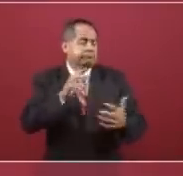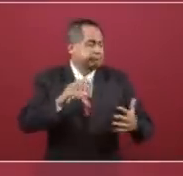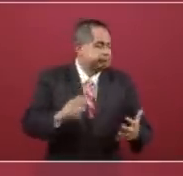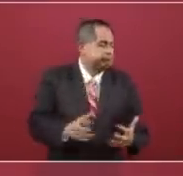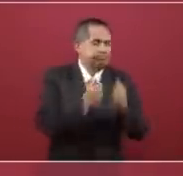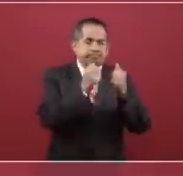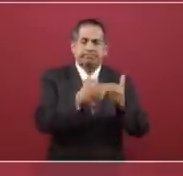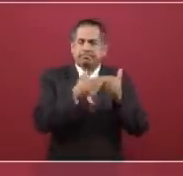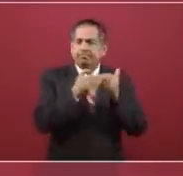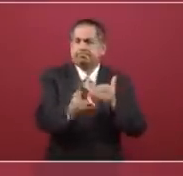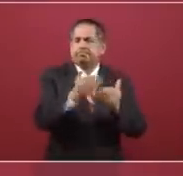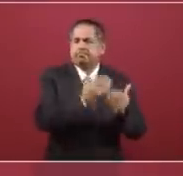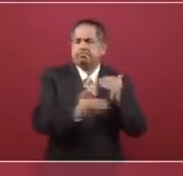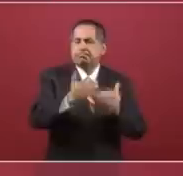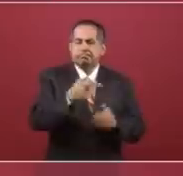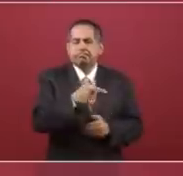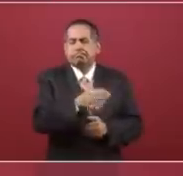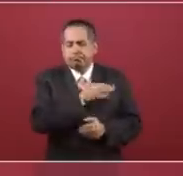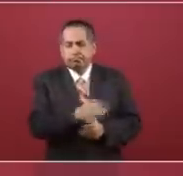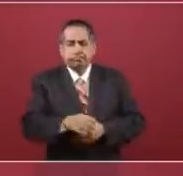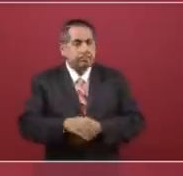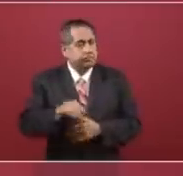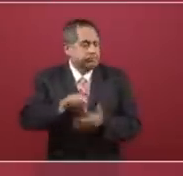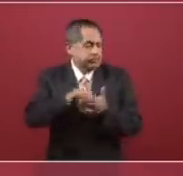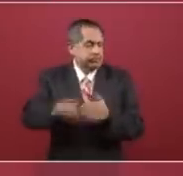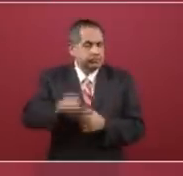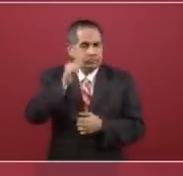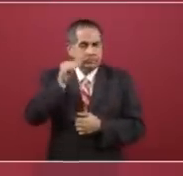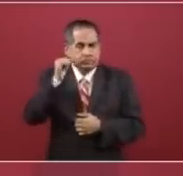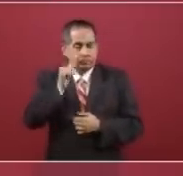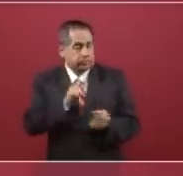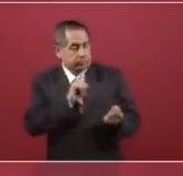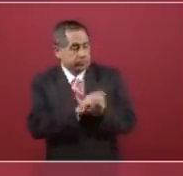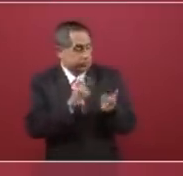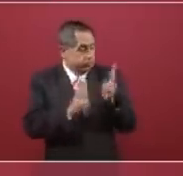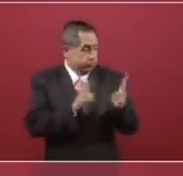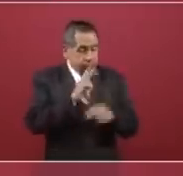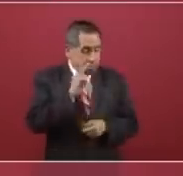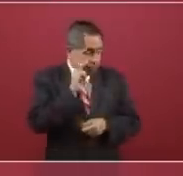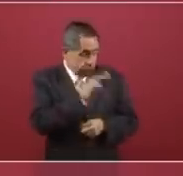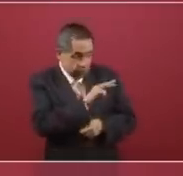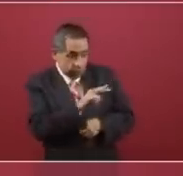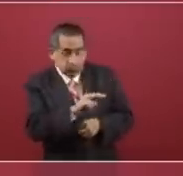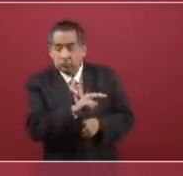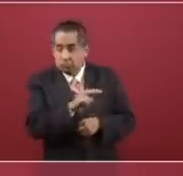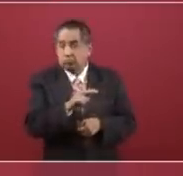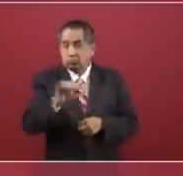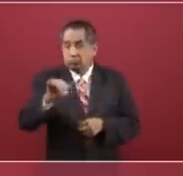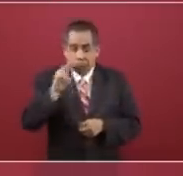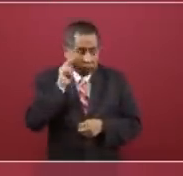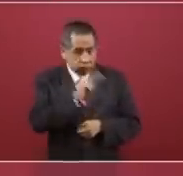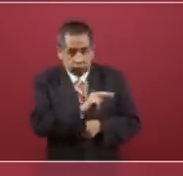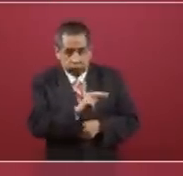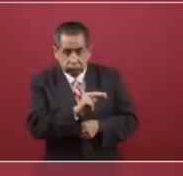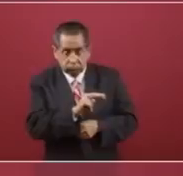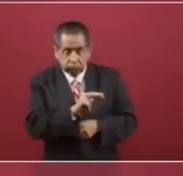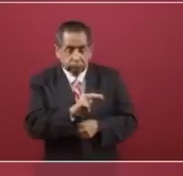adelante a Pemex. Ayer, por ejemplo, vi cómo eh